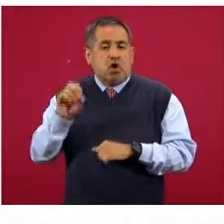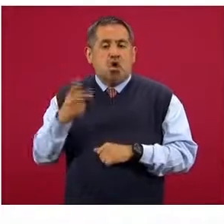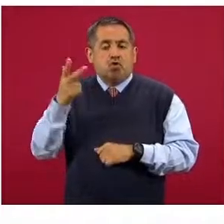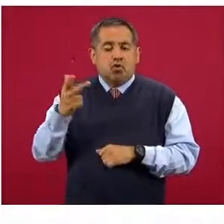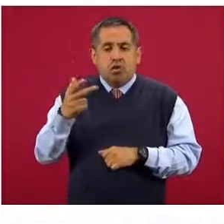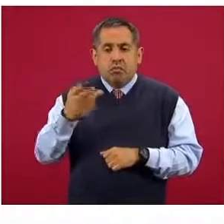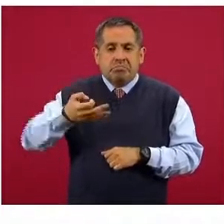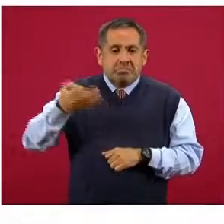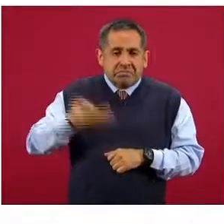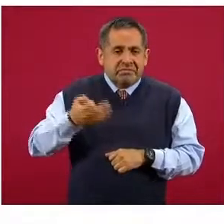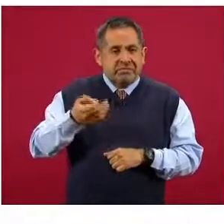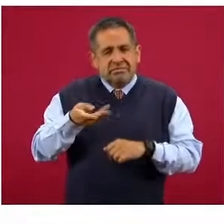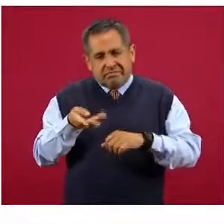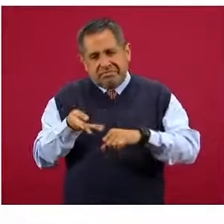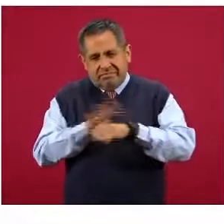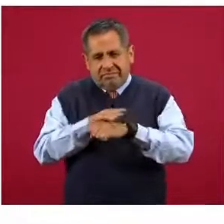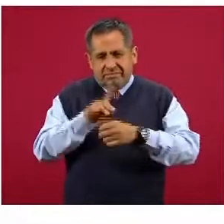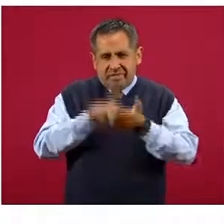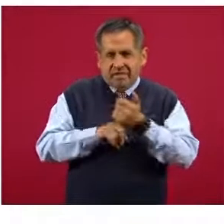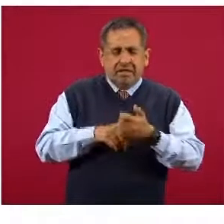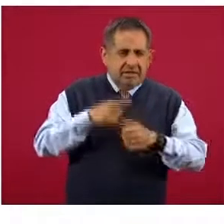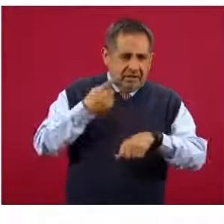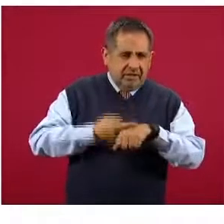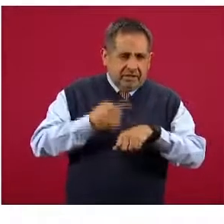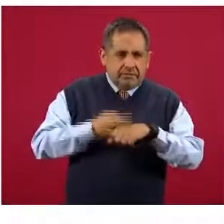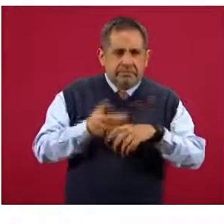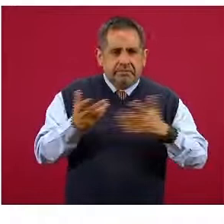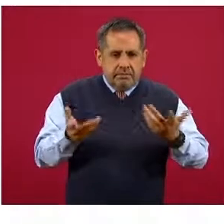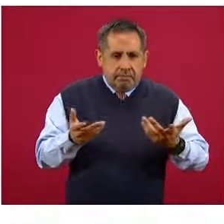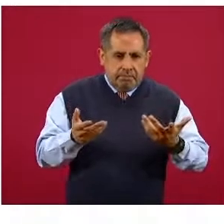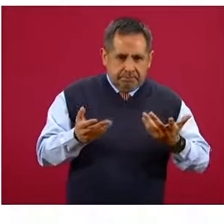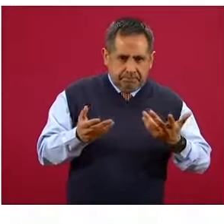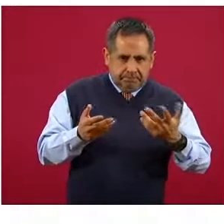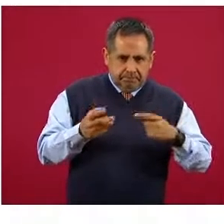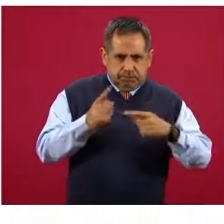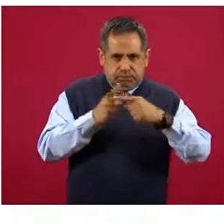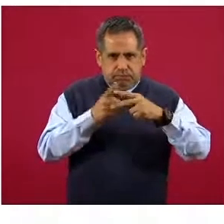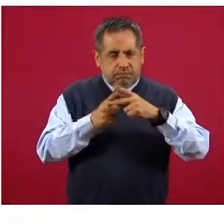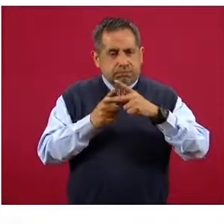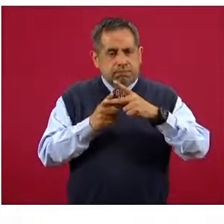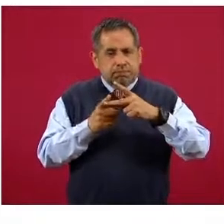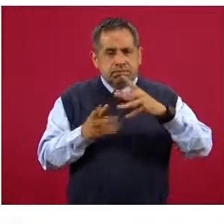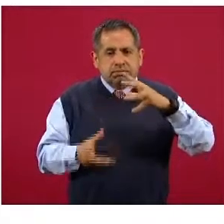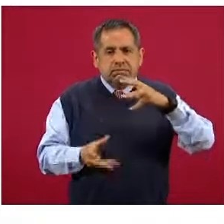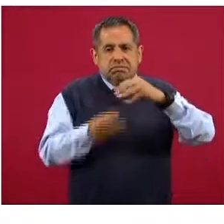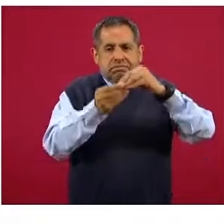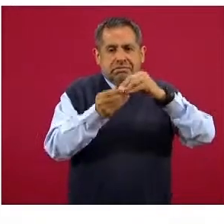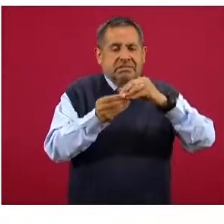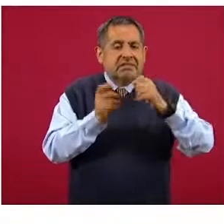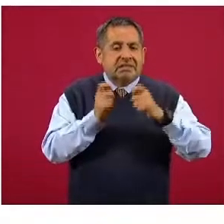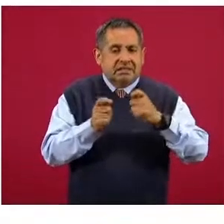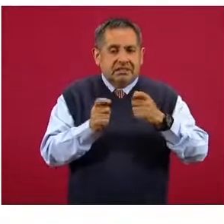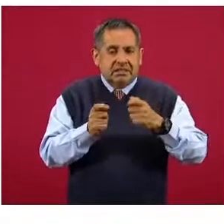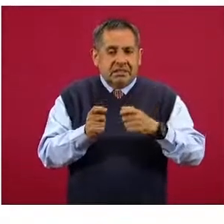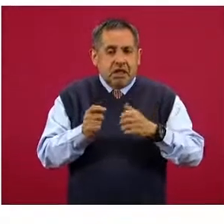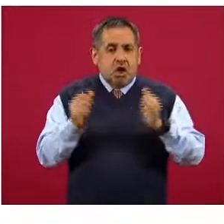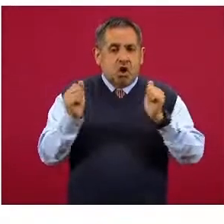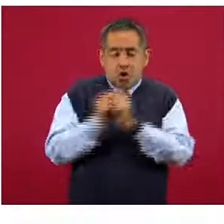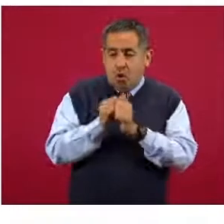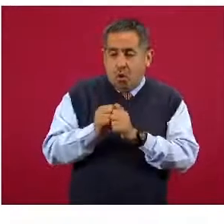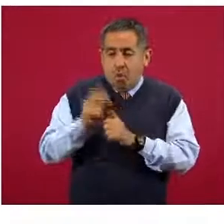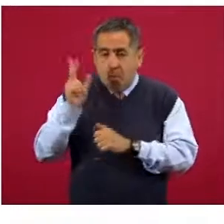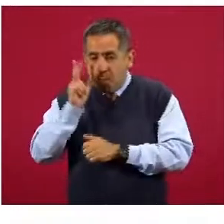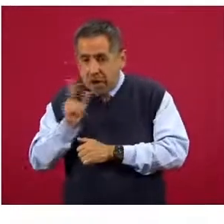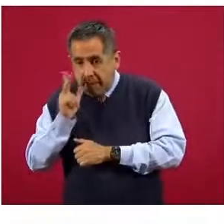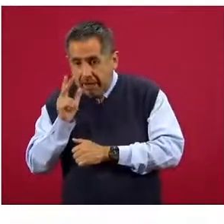794.608 casos, son los que tenemos aquí, que es precisamente la sumatoria del total de casos por asociación,